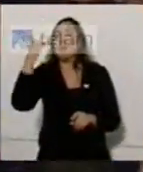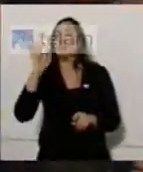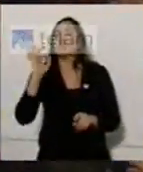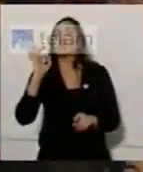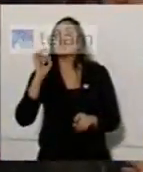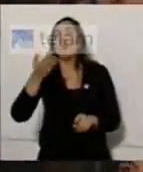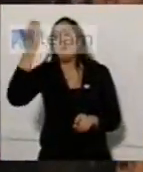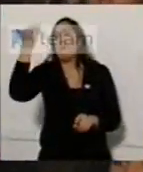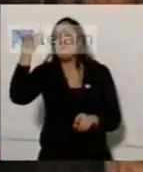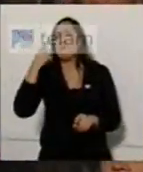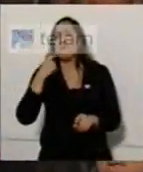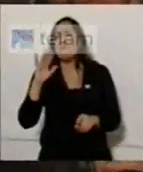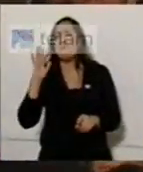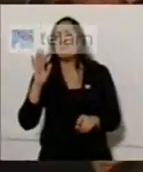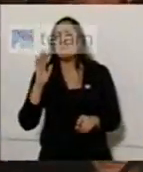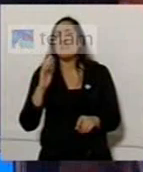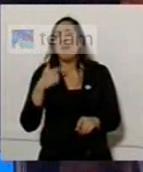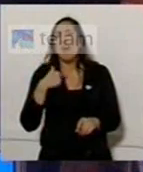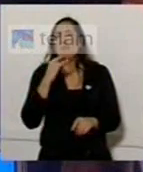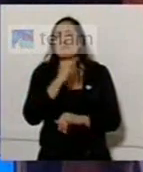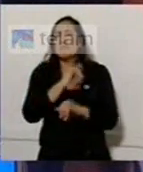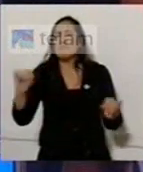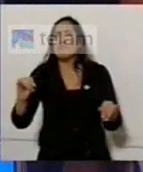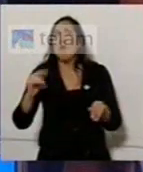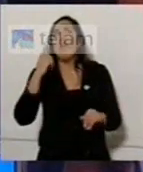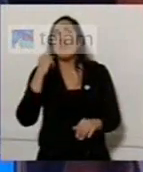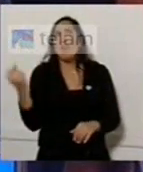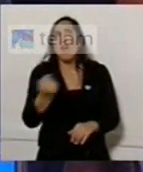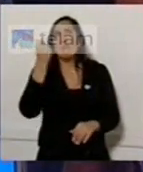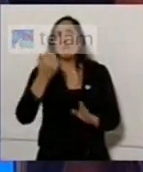otro día, histórico también, y de homenaje,